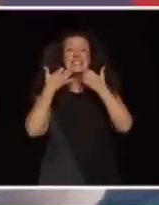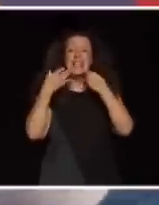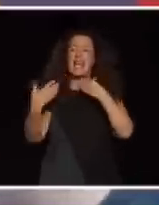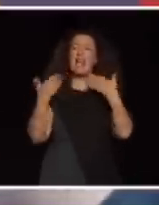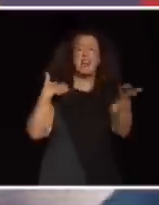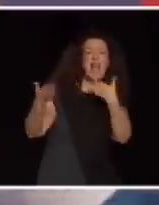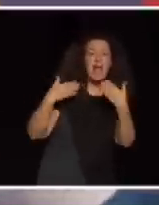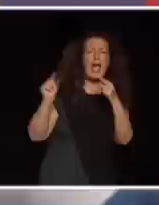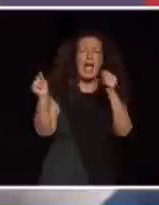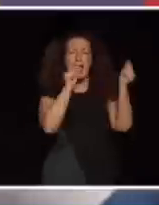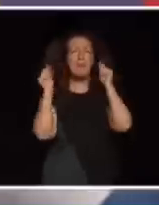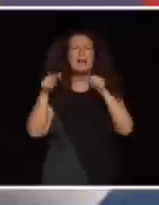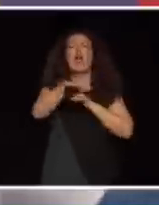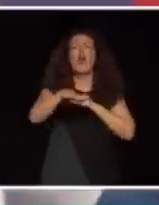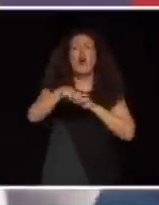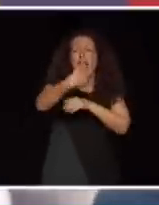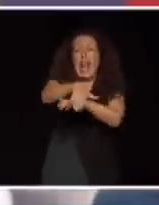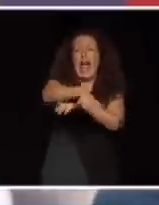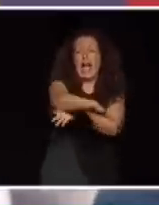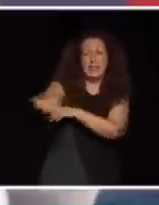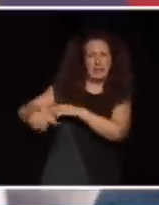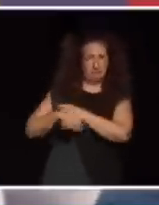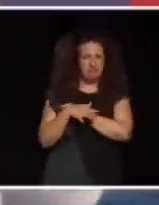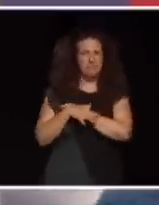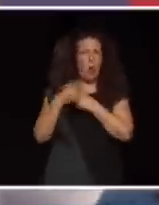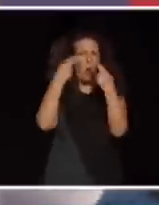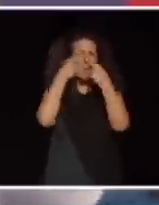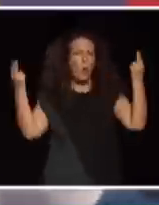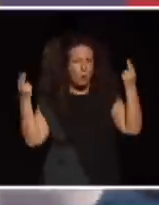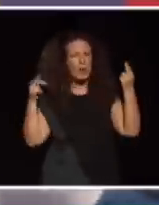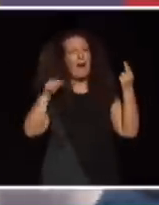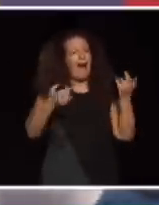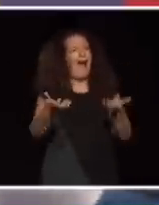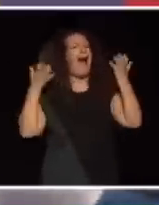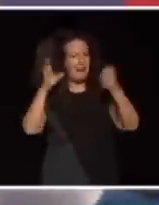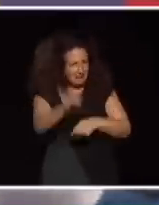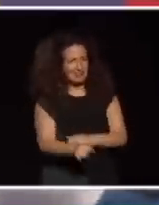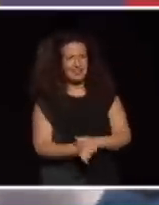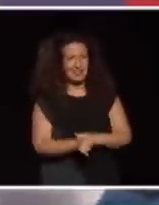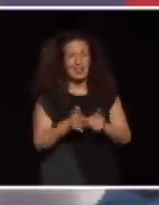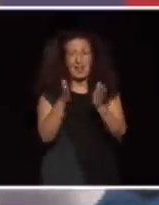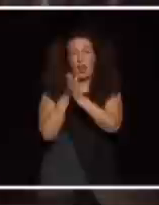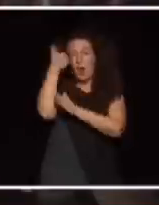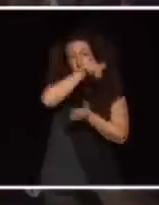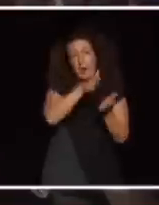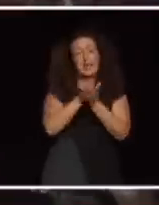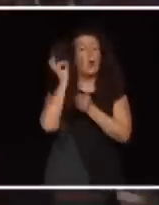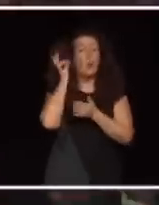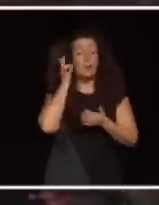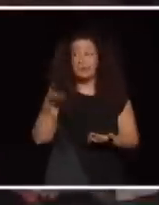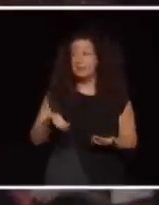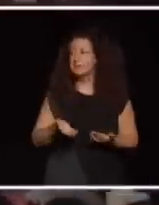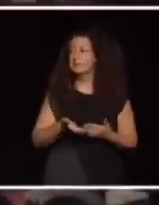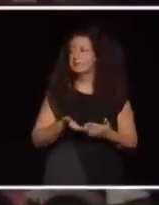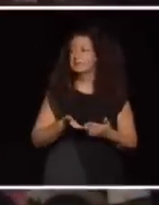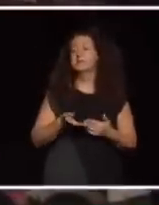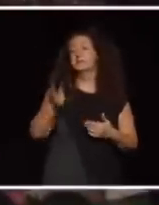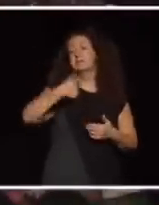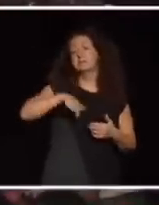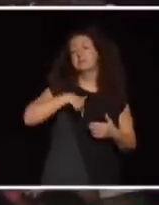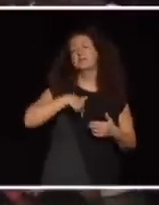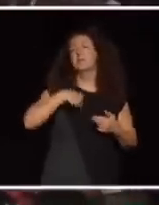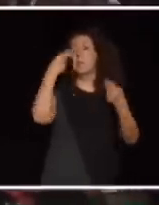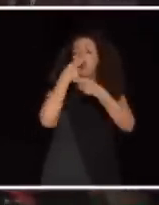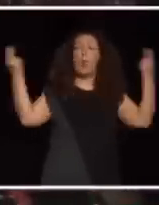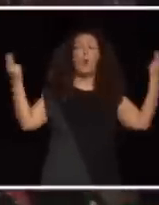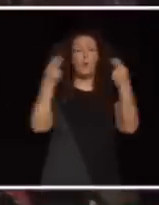la calle, cuando esos debates se dan de manera pública. Y compañeros y compañeras, el planteamiento